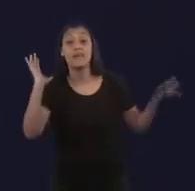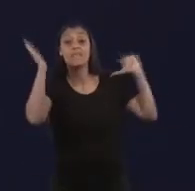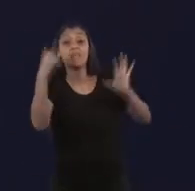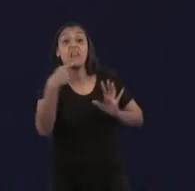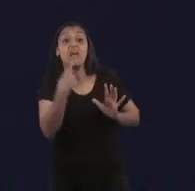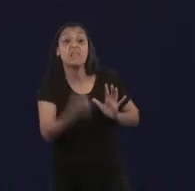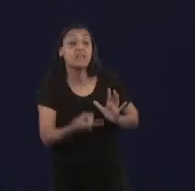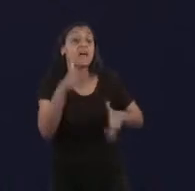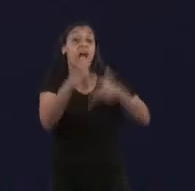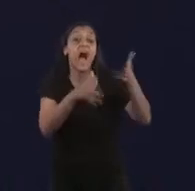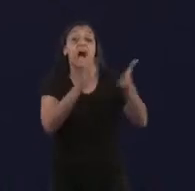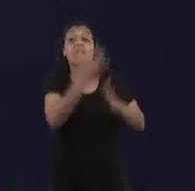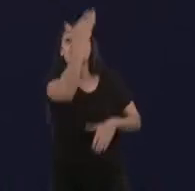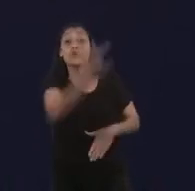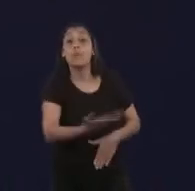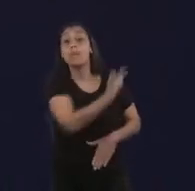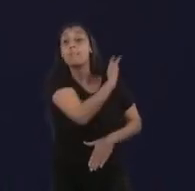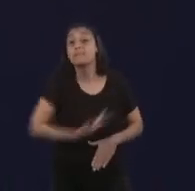su par